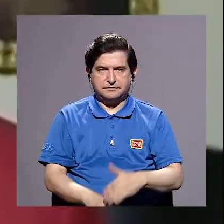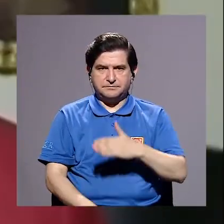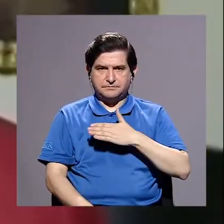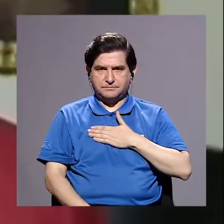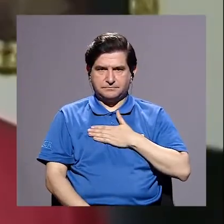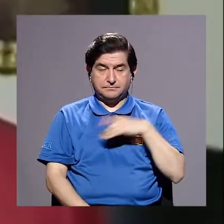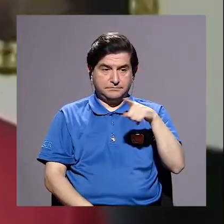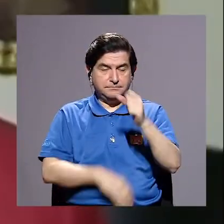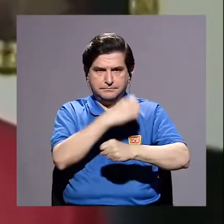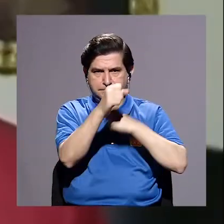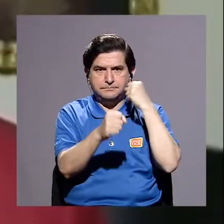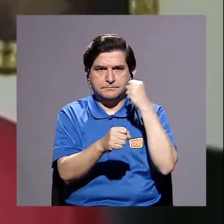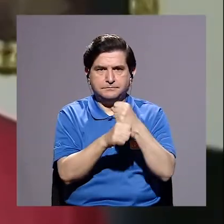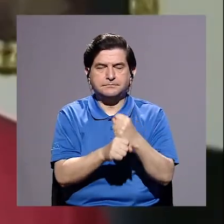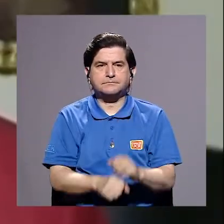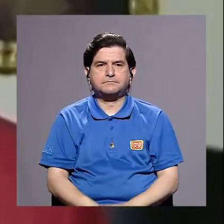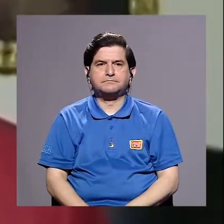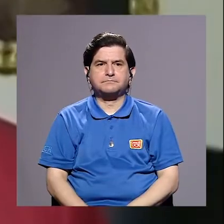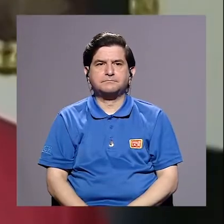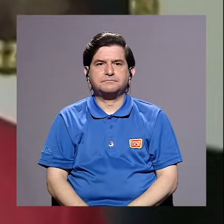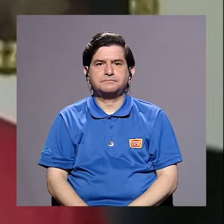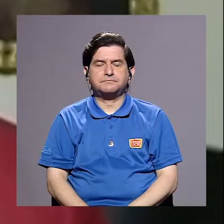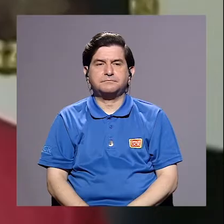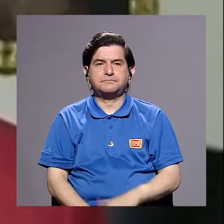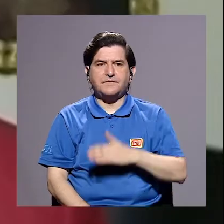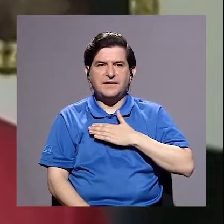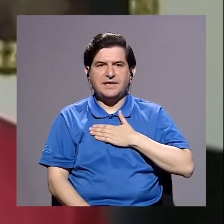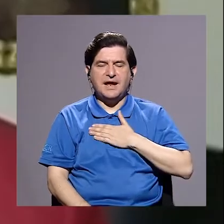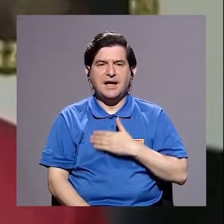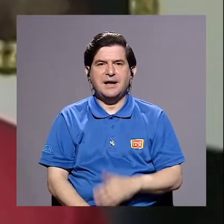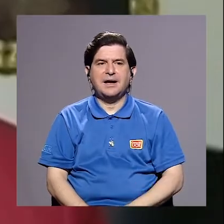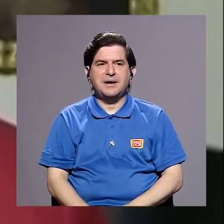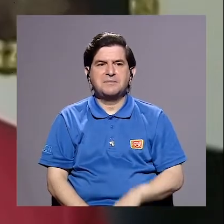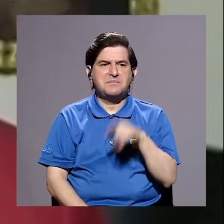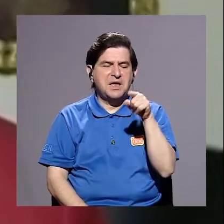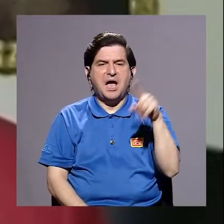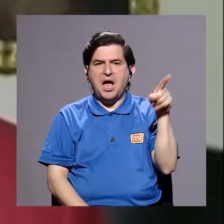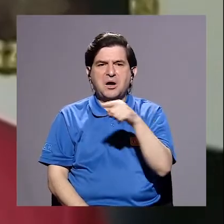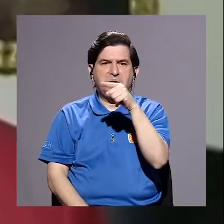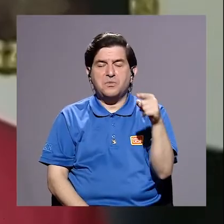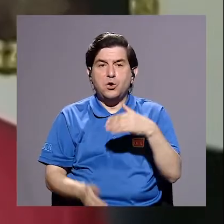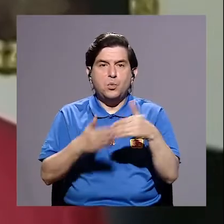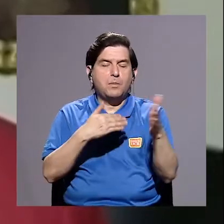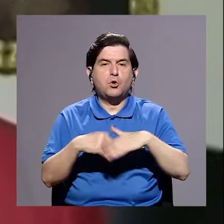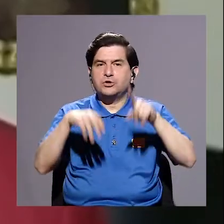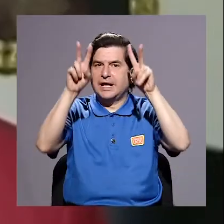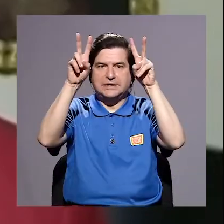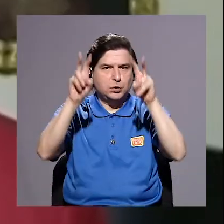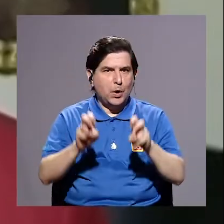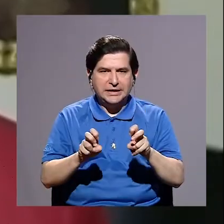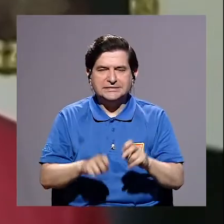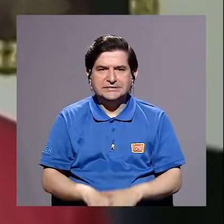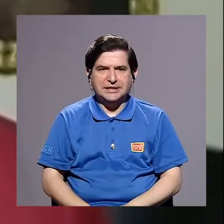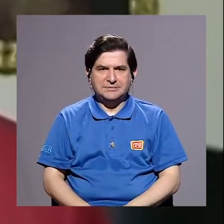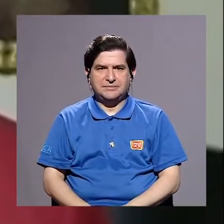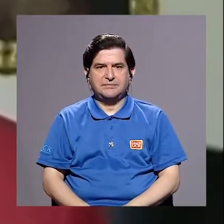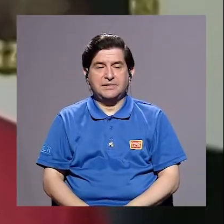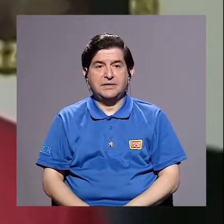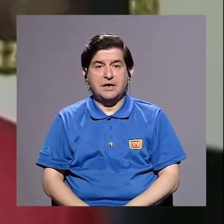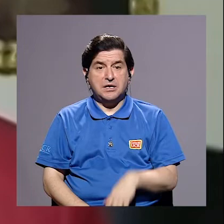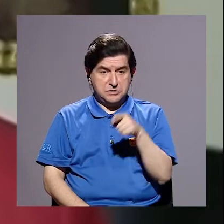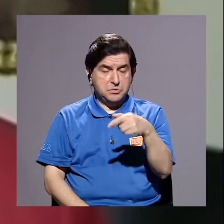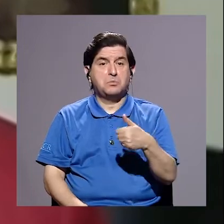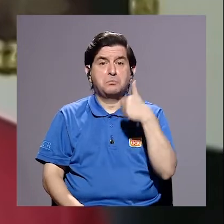profesores míos de ese año me dejaron, me aplazaron a pesar de que mis exámenes en